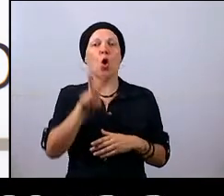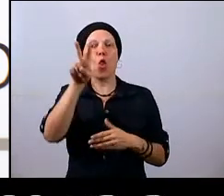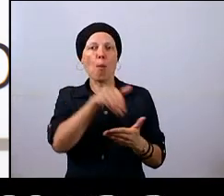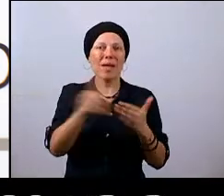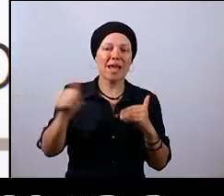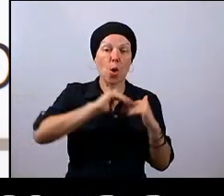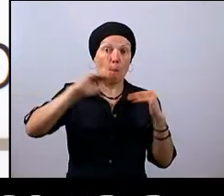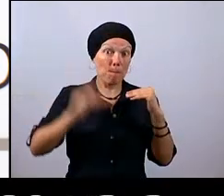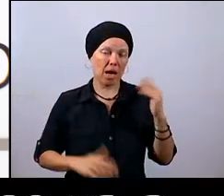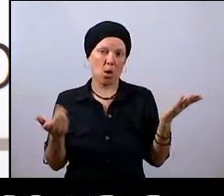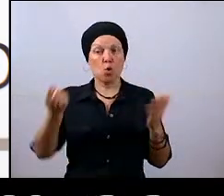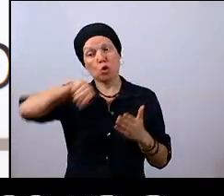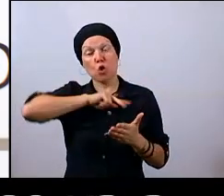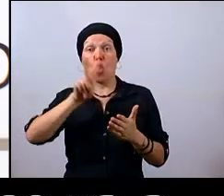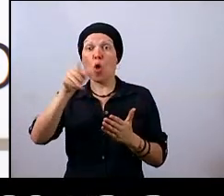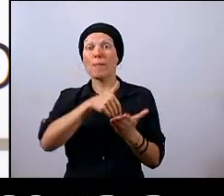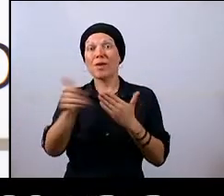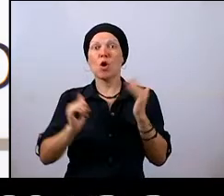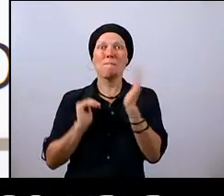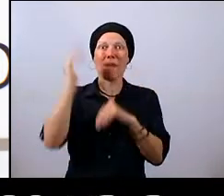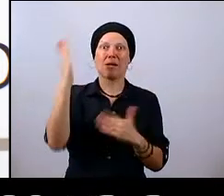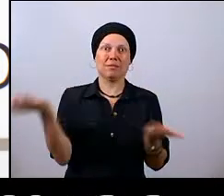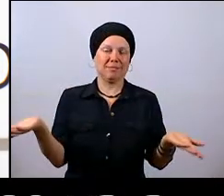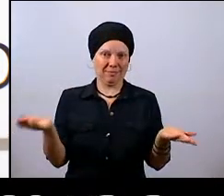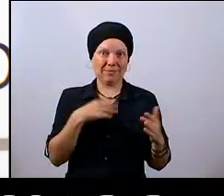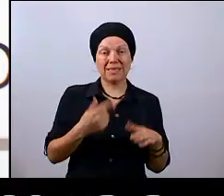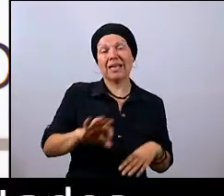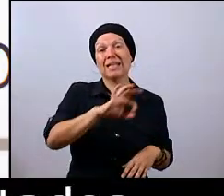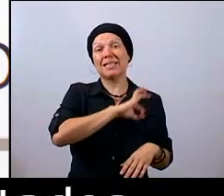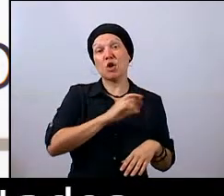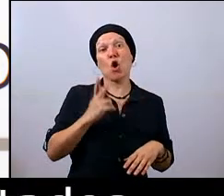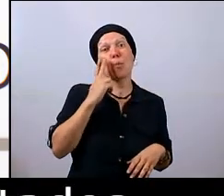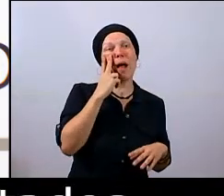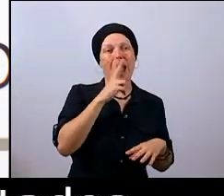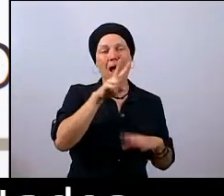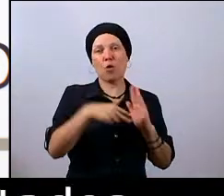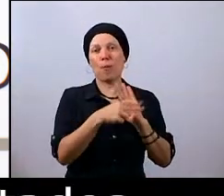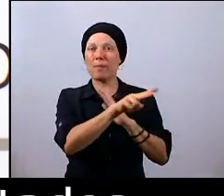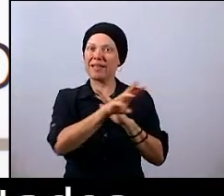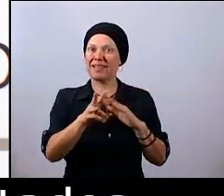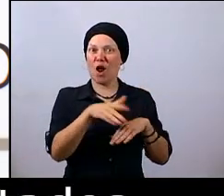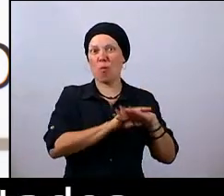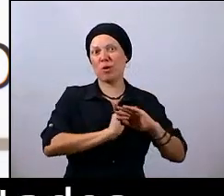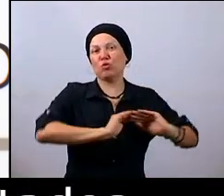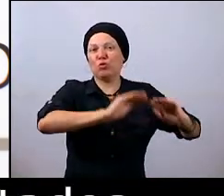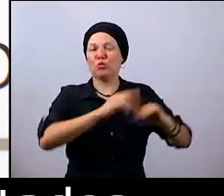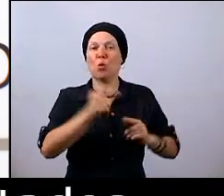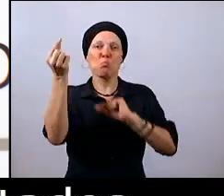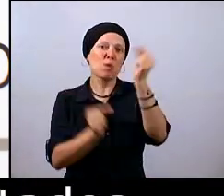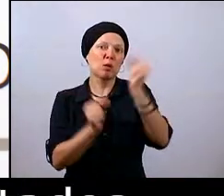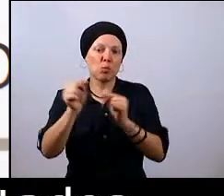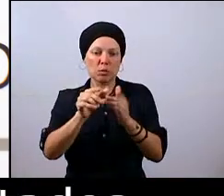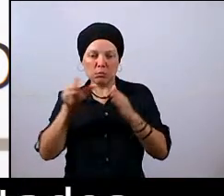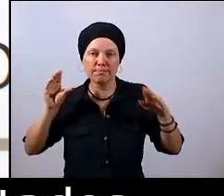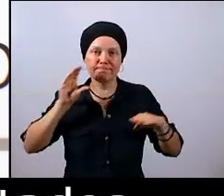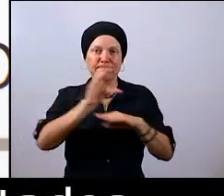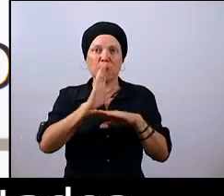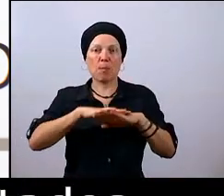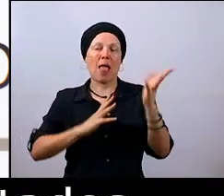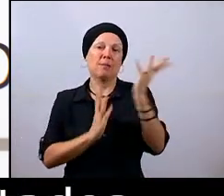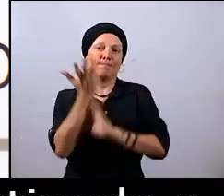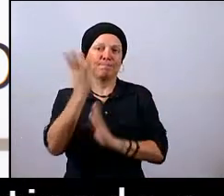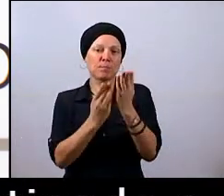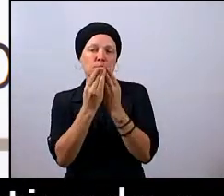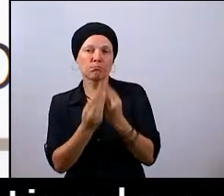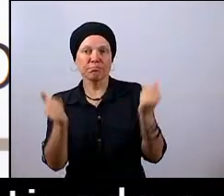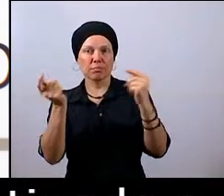millones de euros más ejecutados que el Gobierno del señor Vara en el año 2023. Presupuesto destinado a la extinción